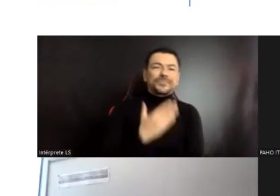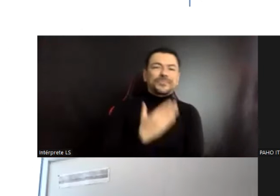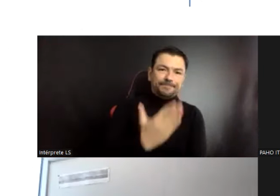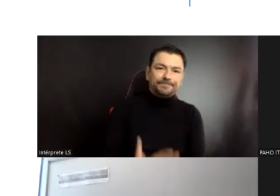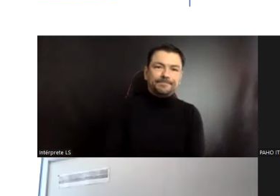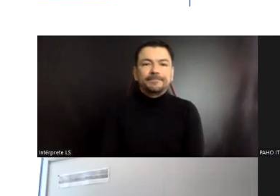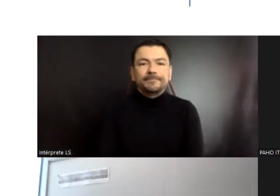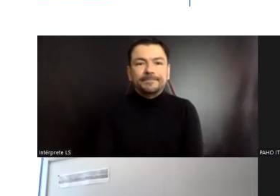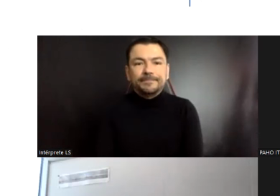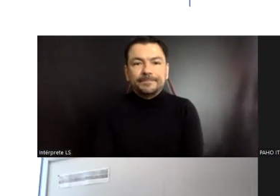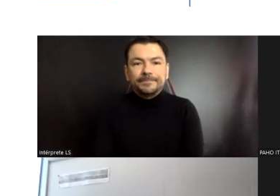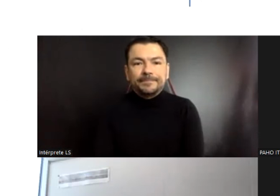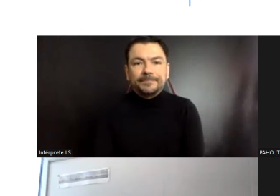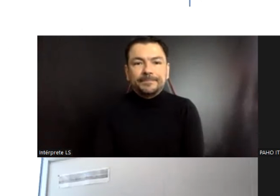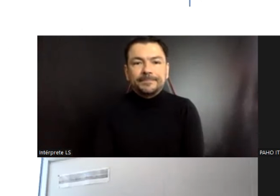Gracias.